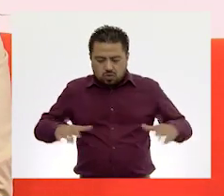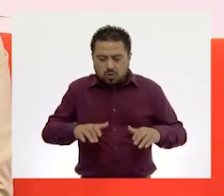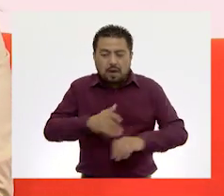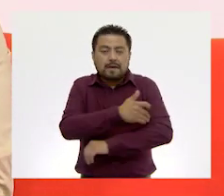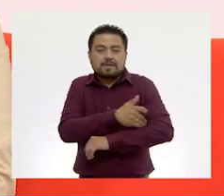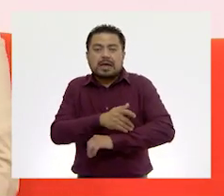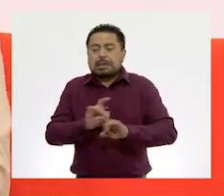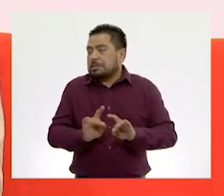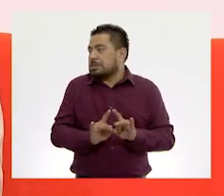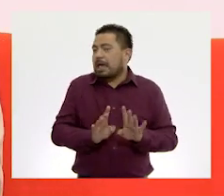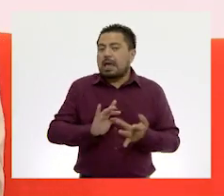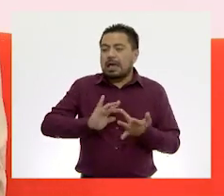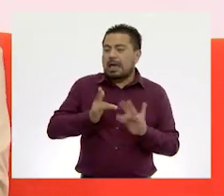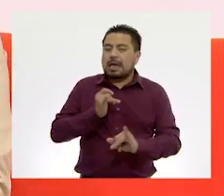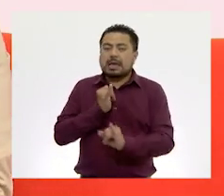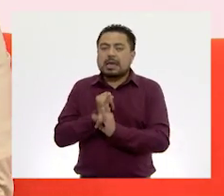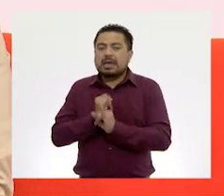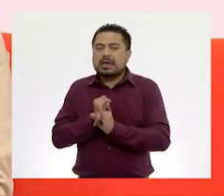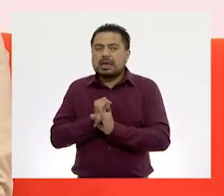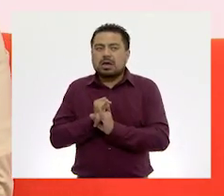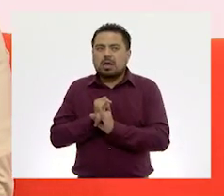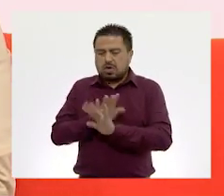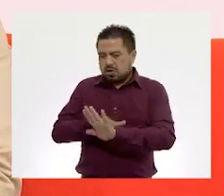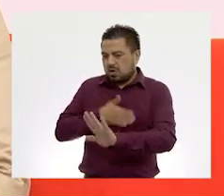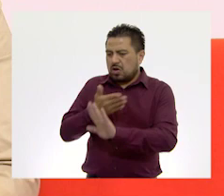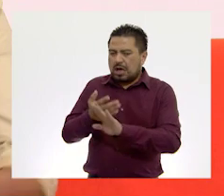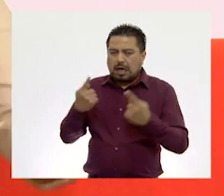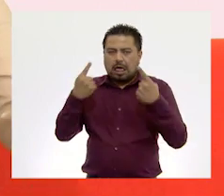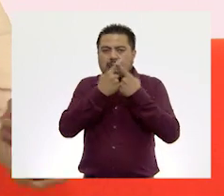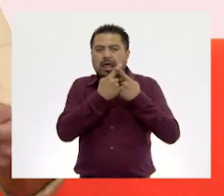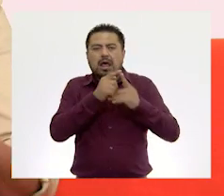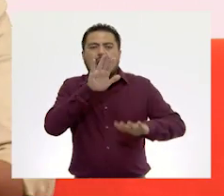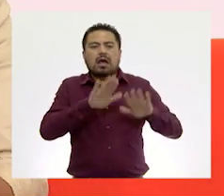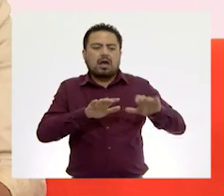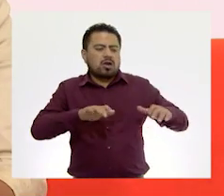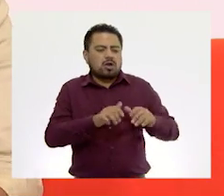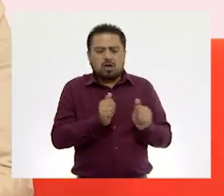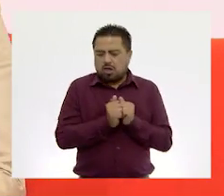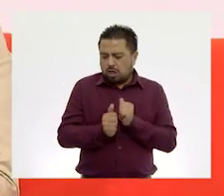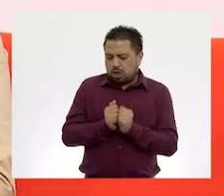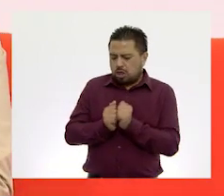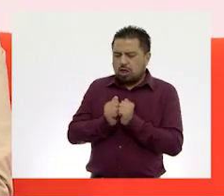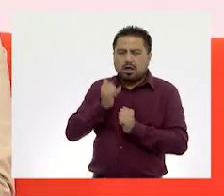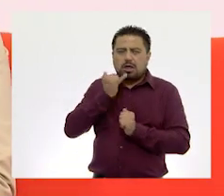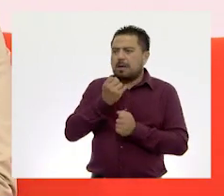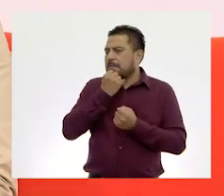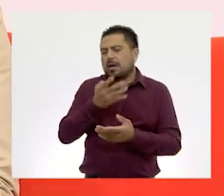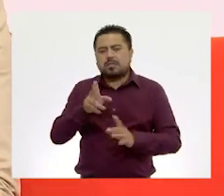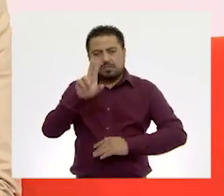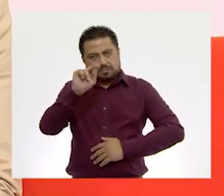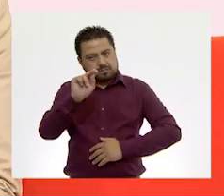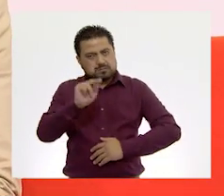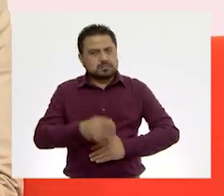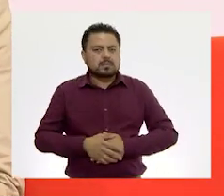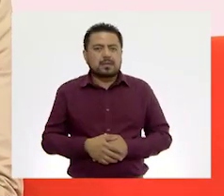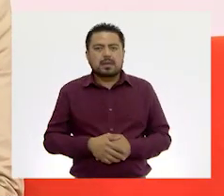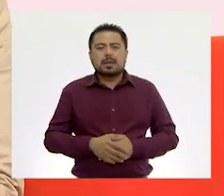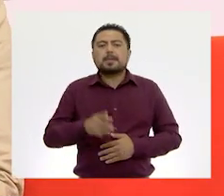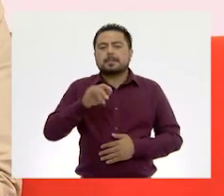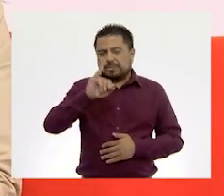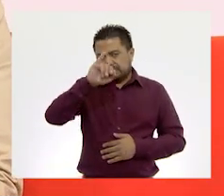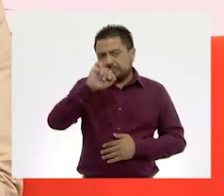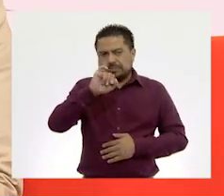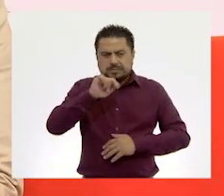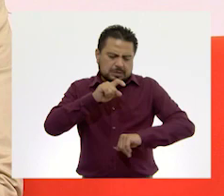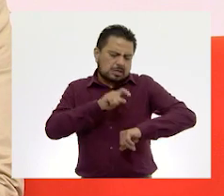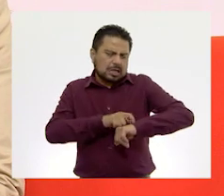de repente también las redes sociales nos juegan en contra. Porque si cada quien está por su lado con su teléfono, pues no está padre. Claro. Entonces, sí tener nuestros